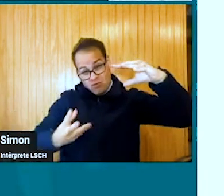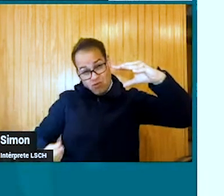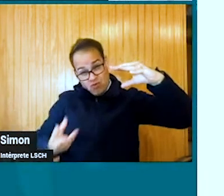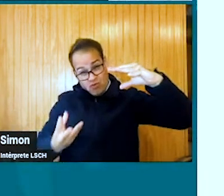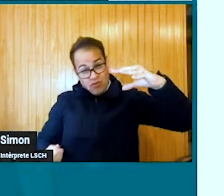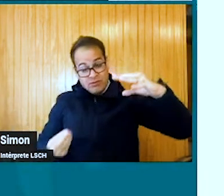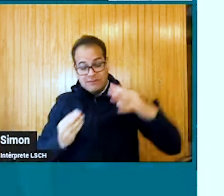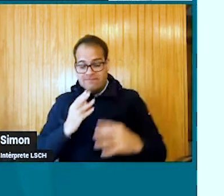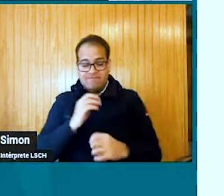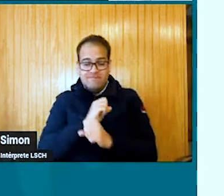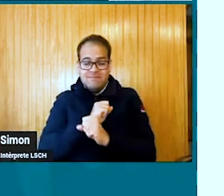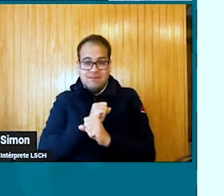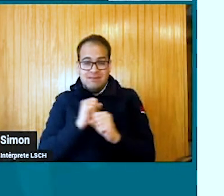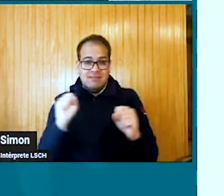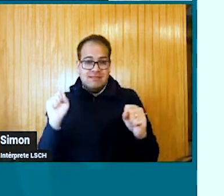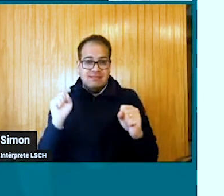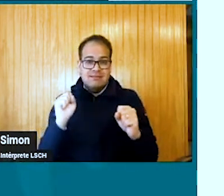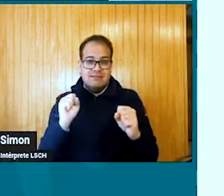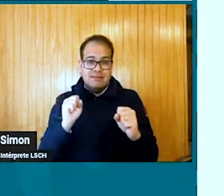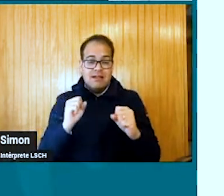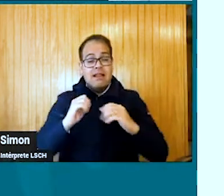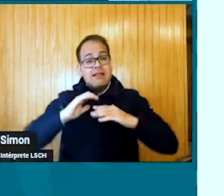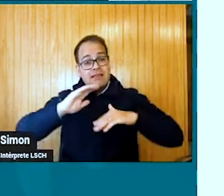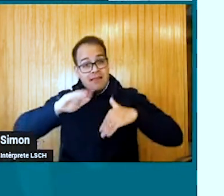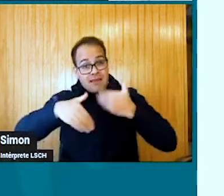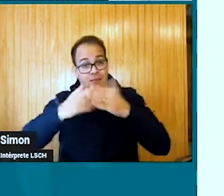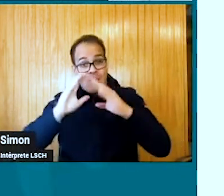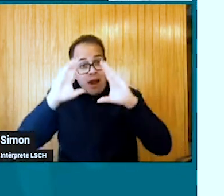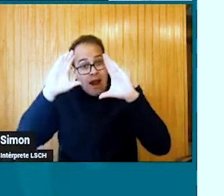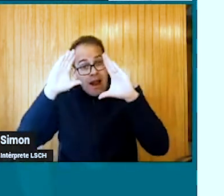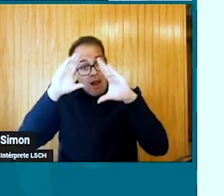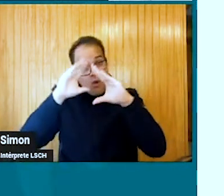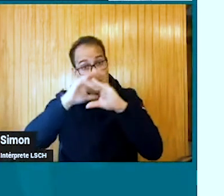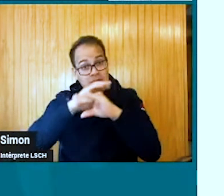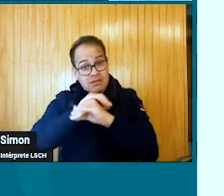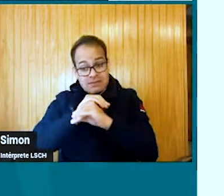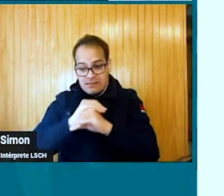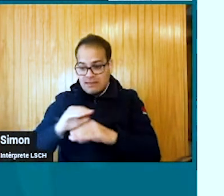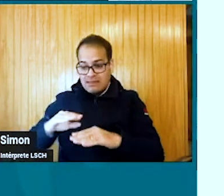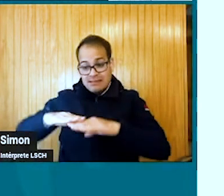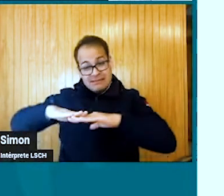tanto, después el suelo en la noche no tiene nada que entregar.